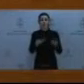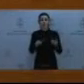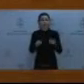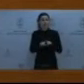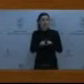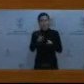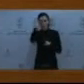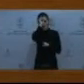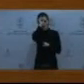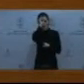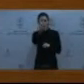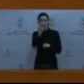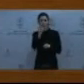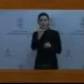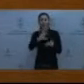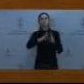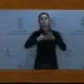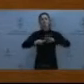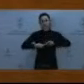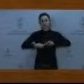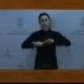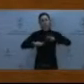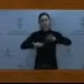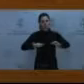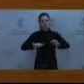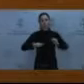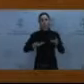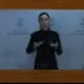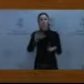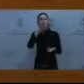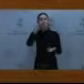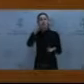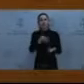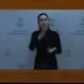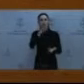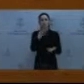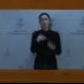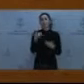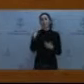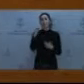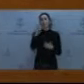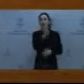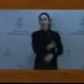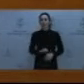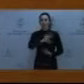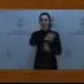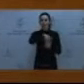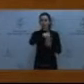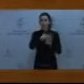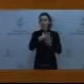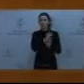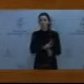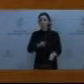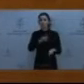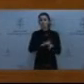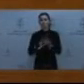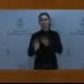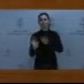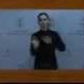una valoración que se ajusta a la realidad, es que la enseñanza concertada durante los últimos 15 años ha sido